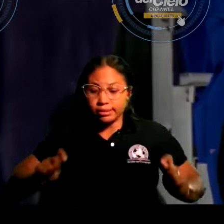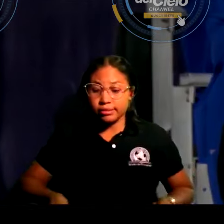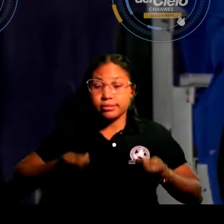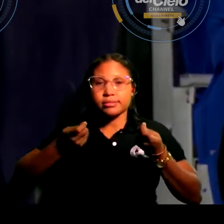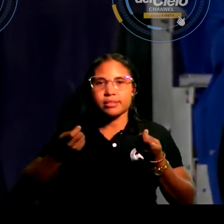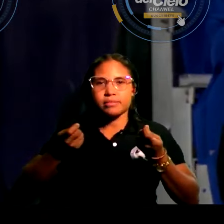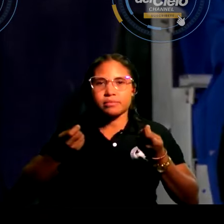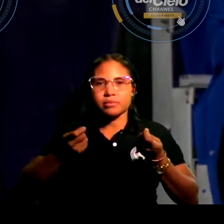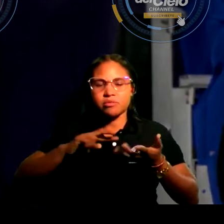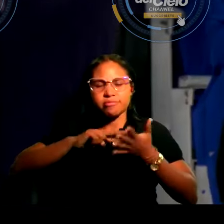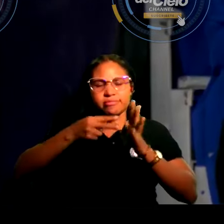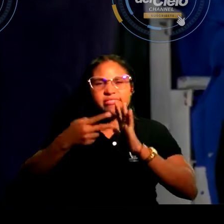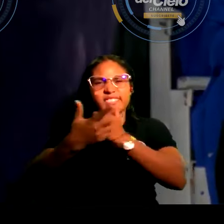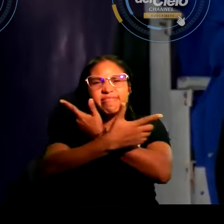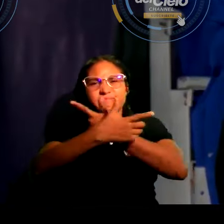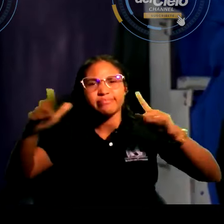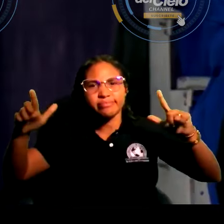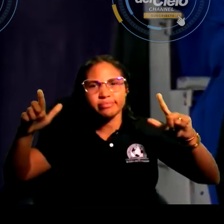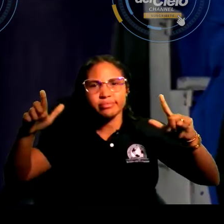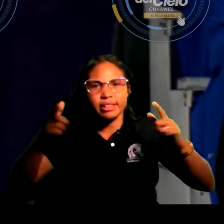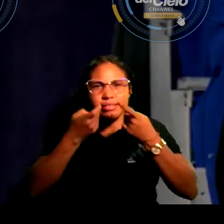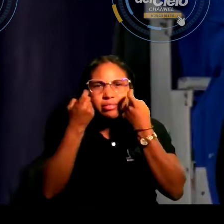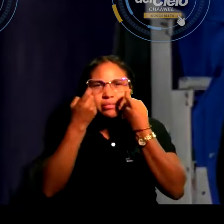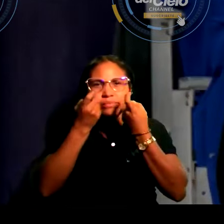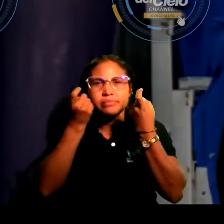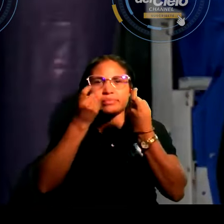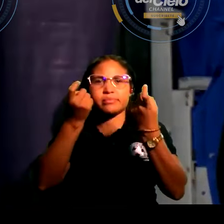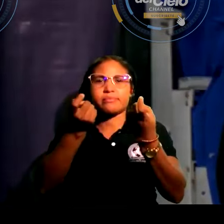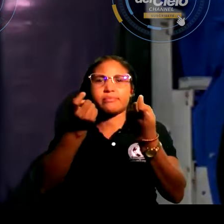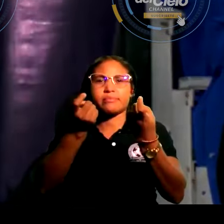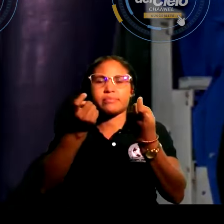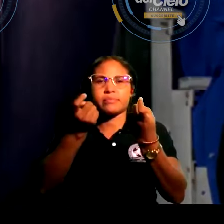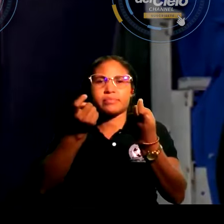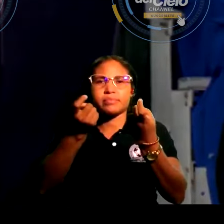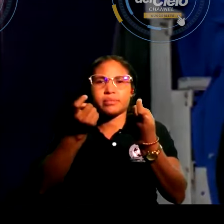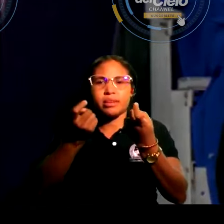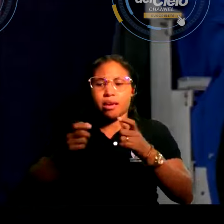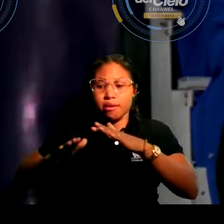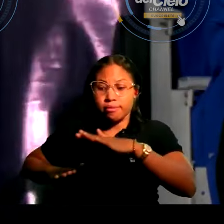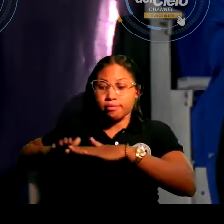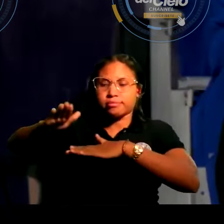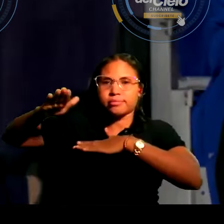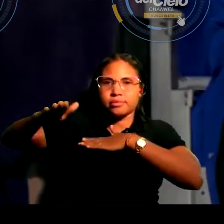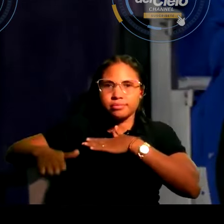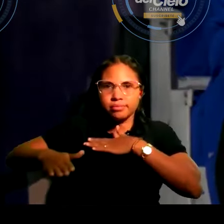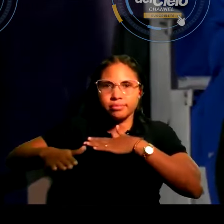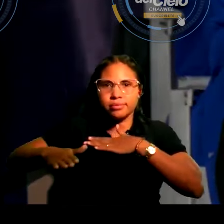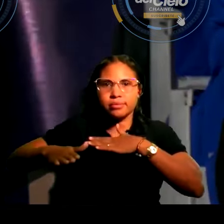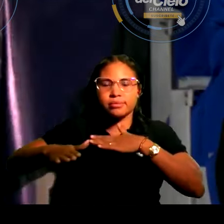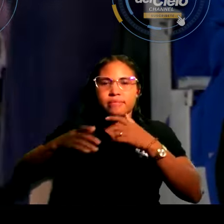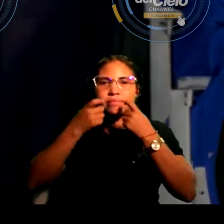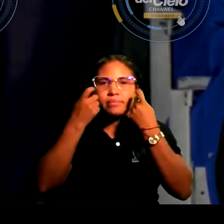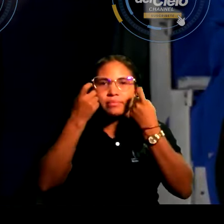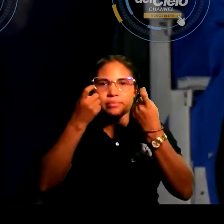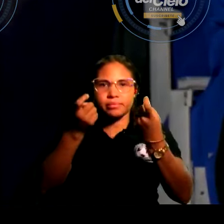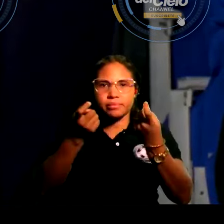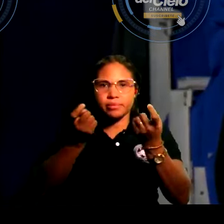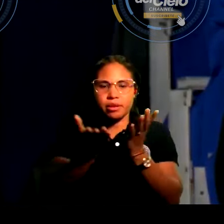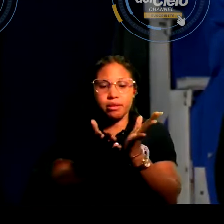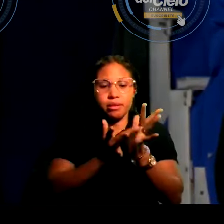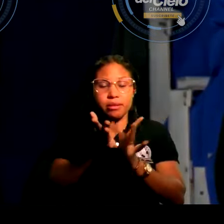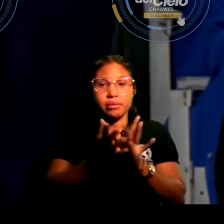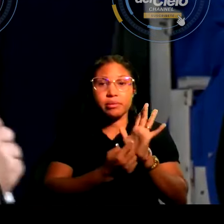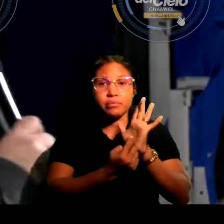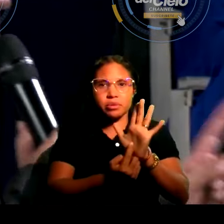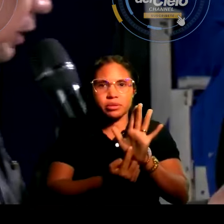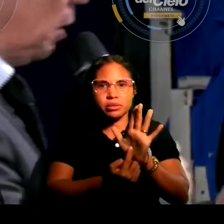libre del pecado y las consecuencias del pecado. La Biblia dice que el que